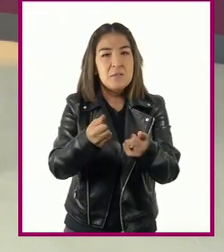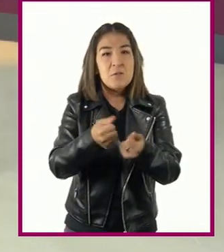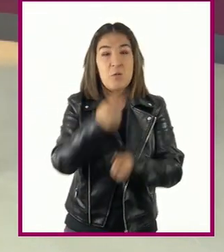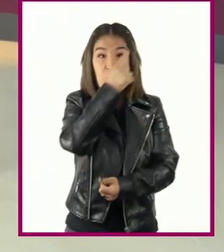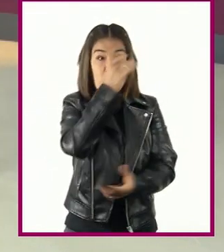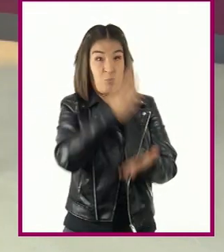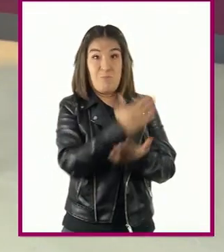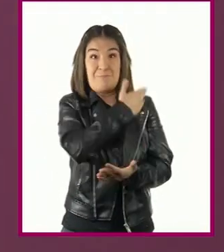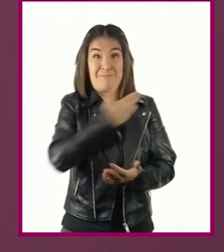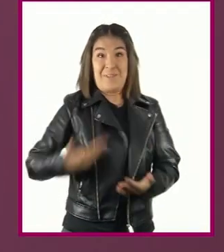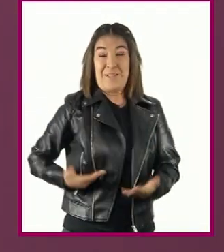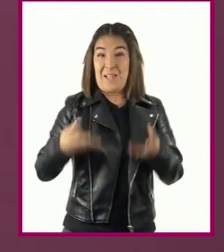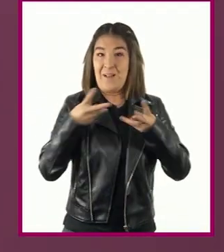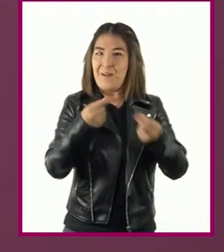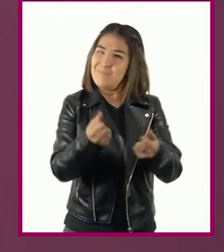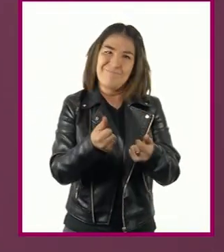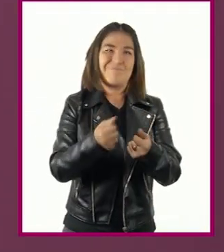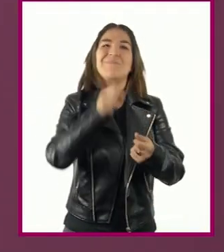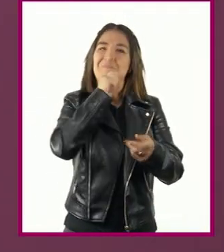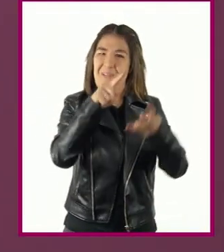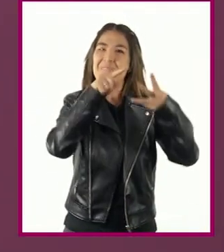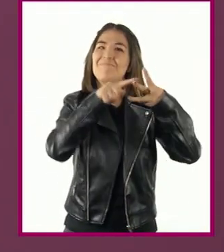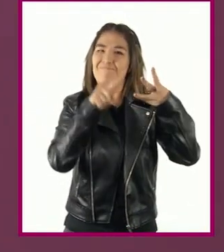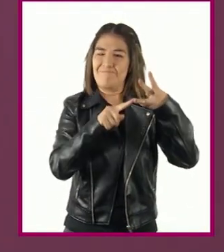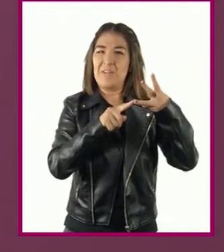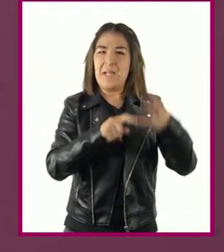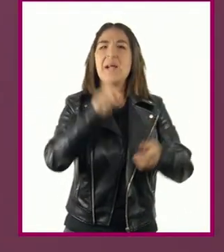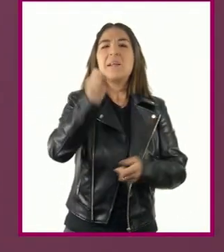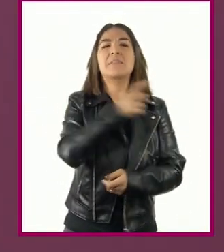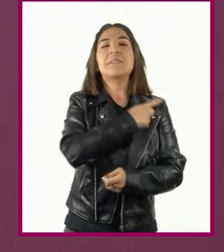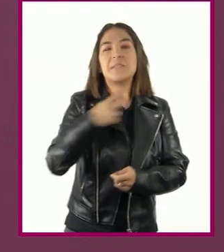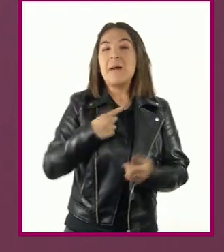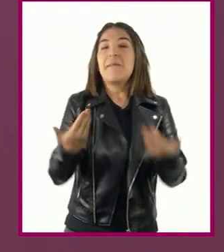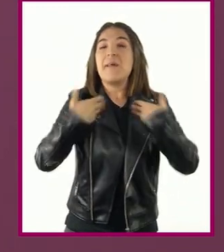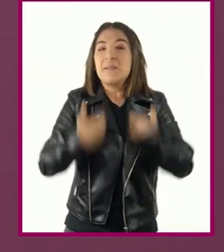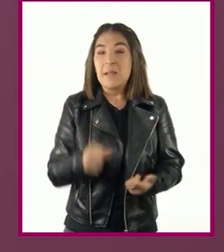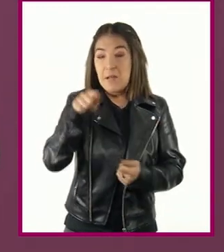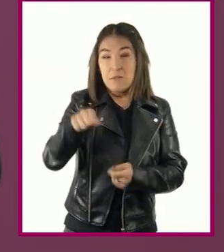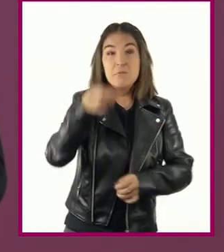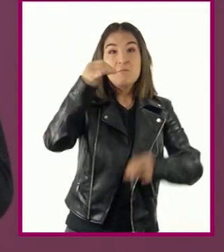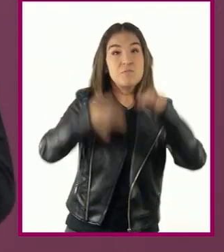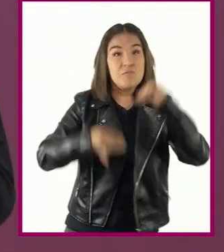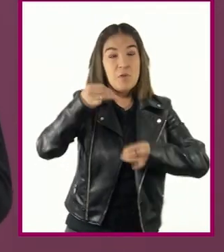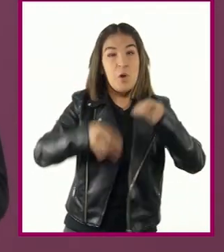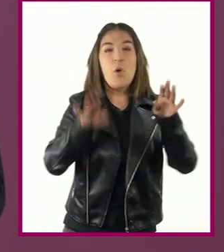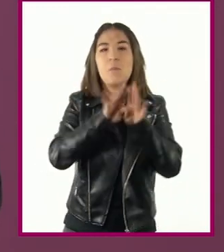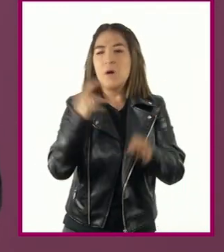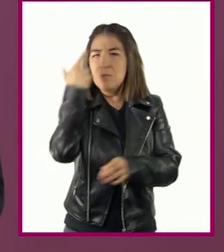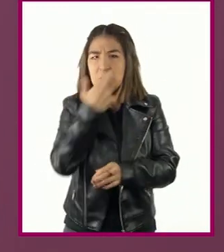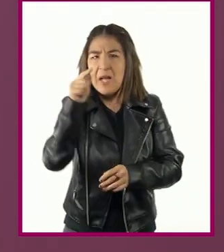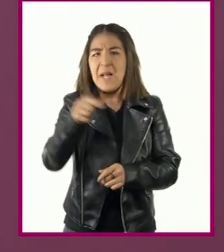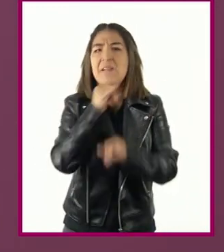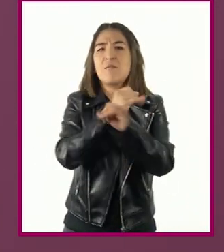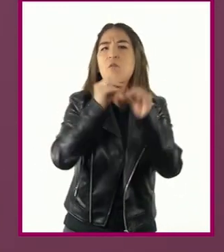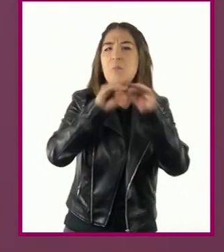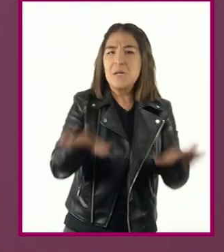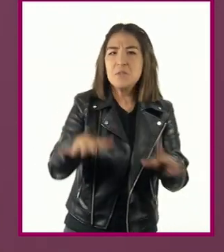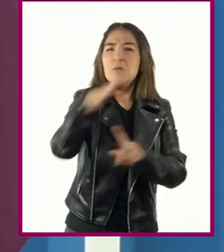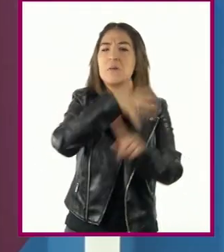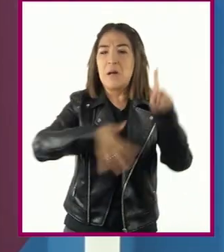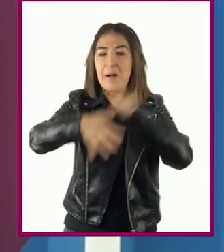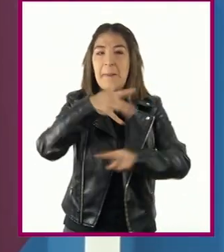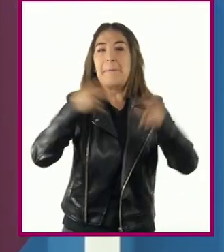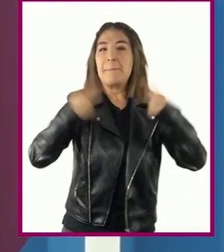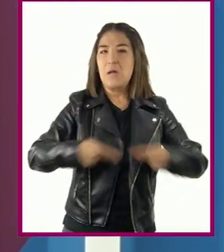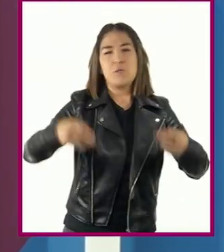ejecutivo gasta. Algo que debemos comprender entonces es que la fiscalización o revisión de las cuentas públicas debe